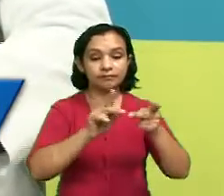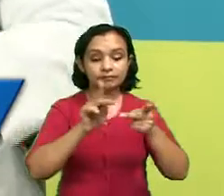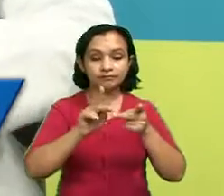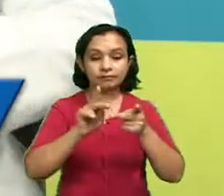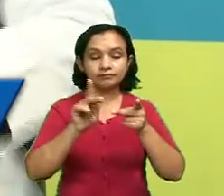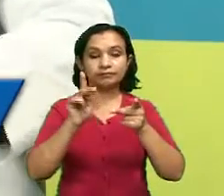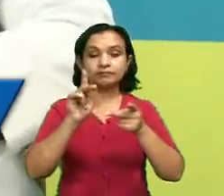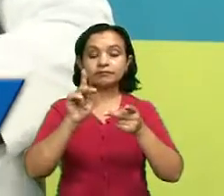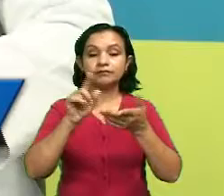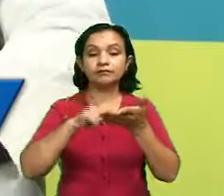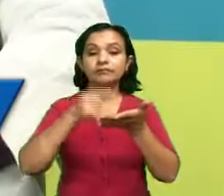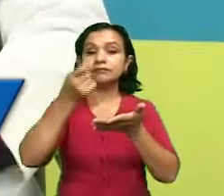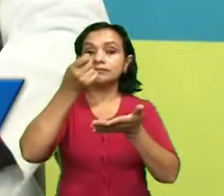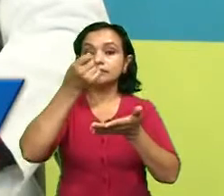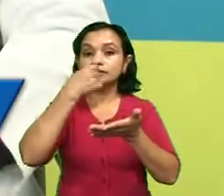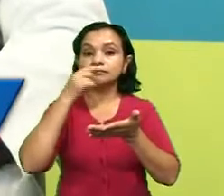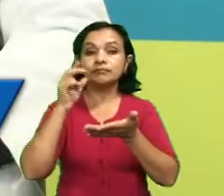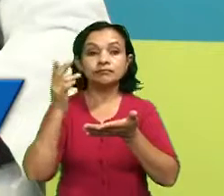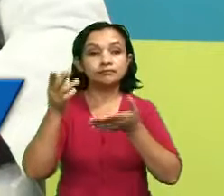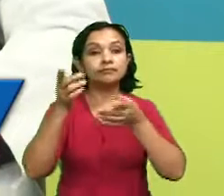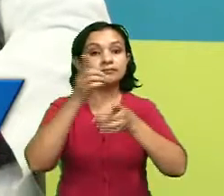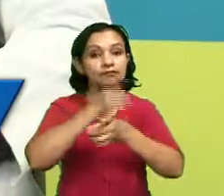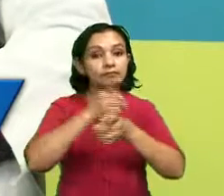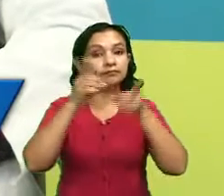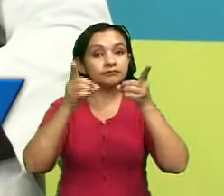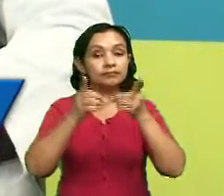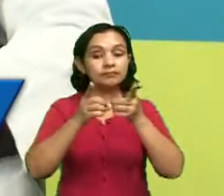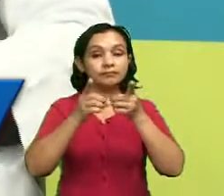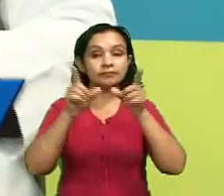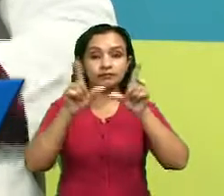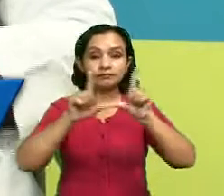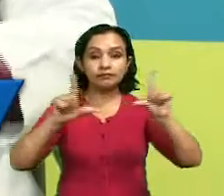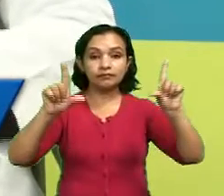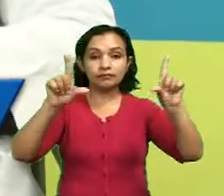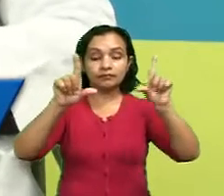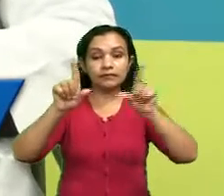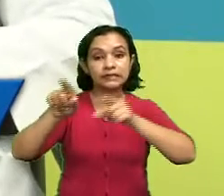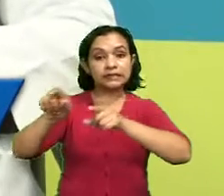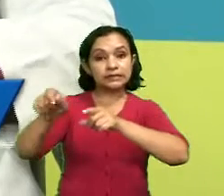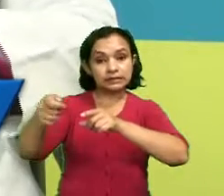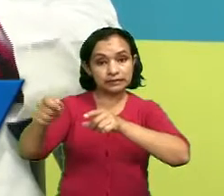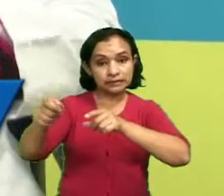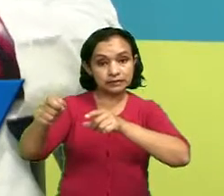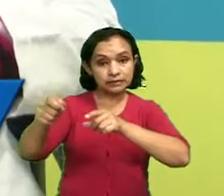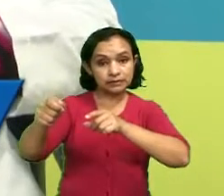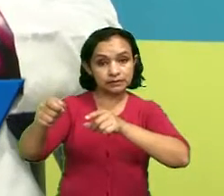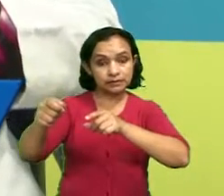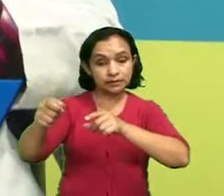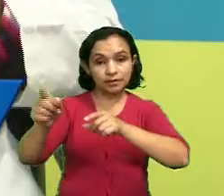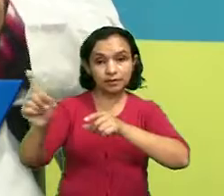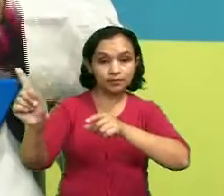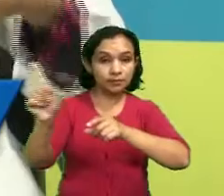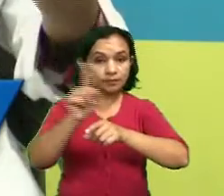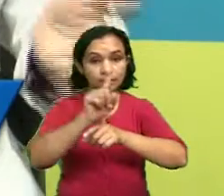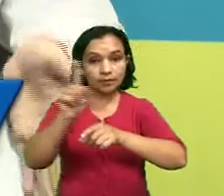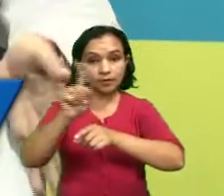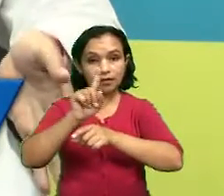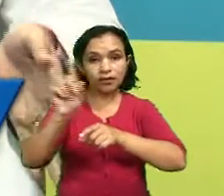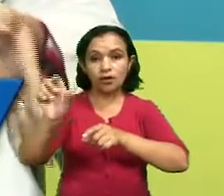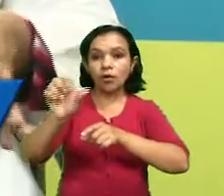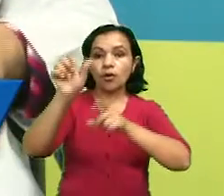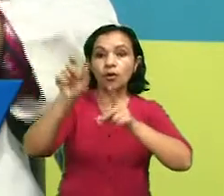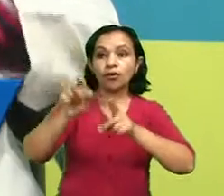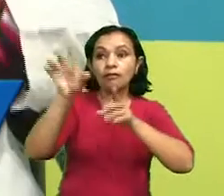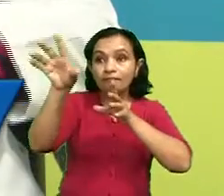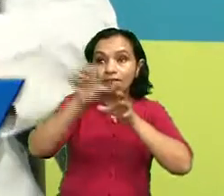una farmacia es que ese tipo de productos tienen que estar en un área con llave para que no sea, pues, manipulado por